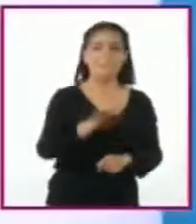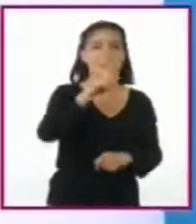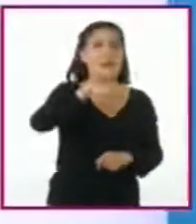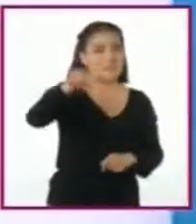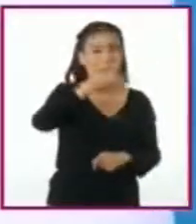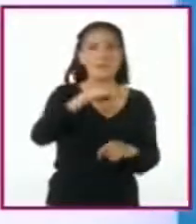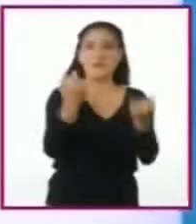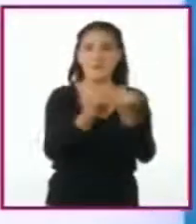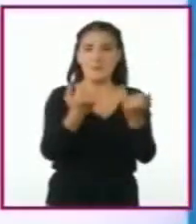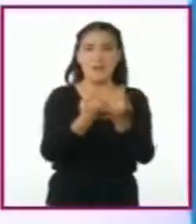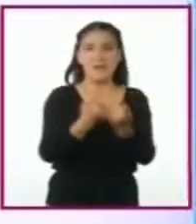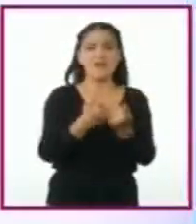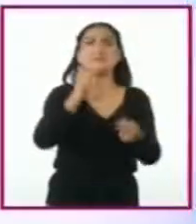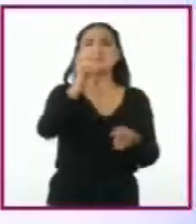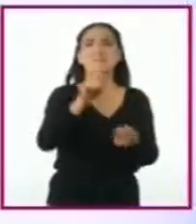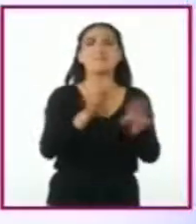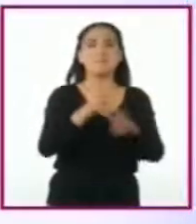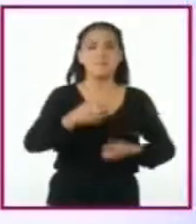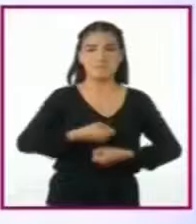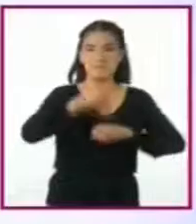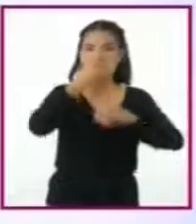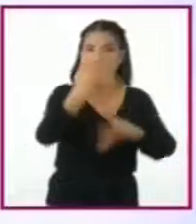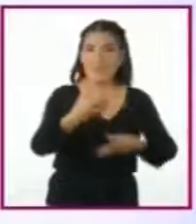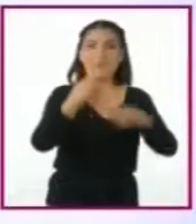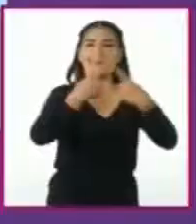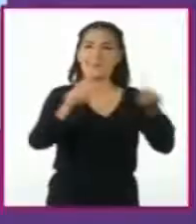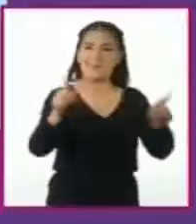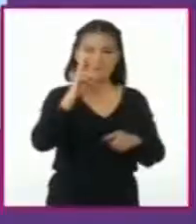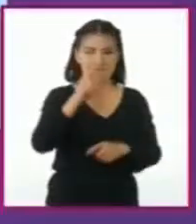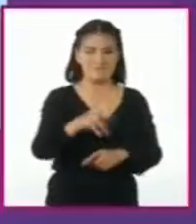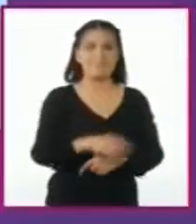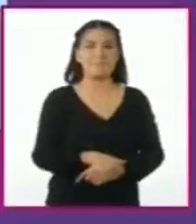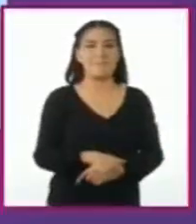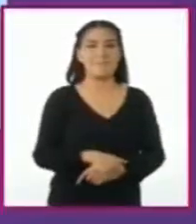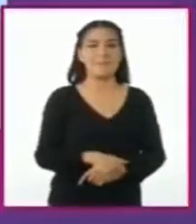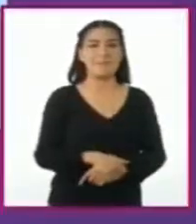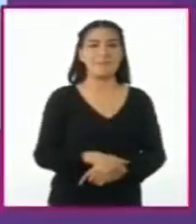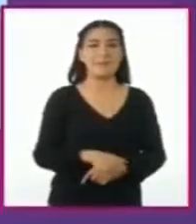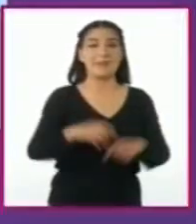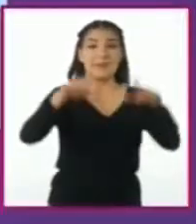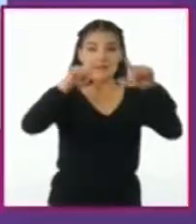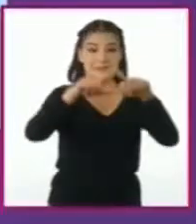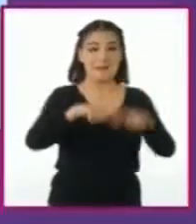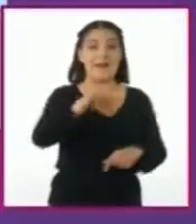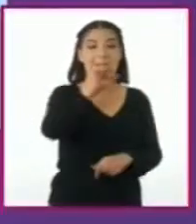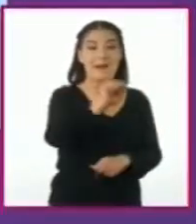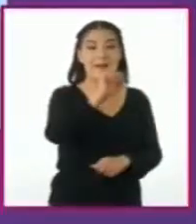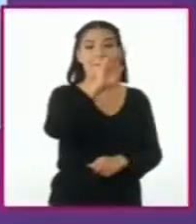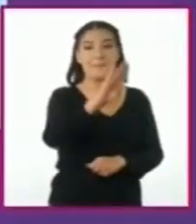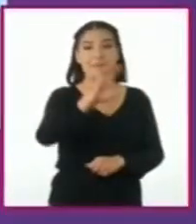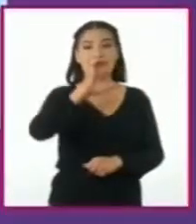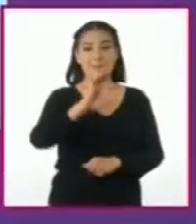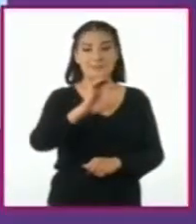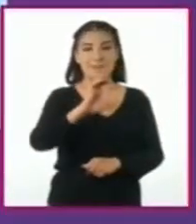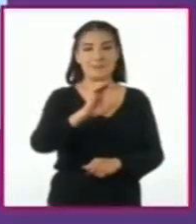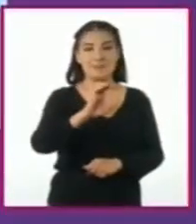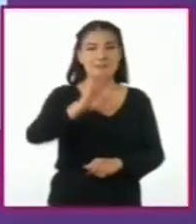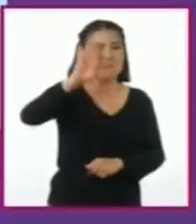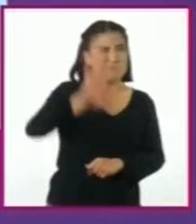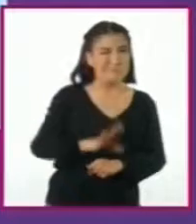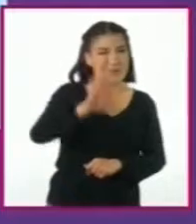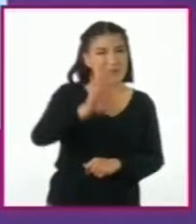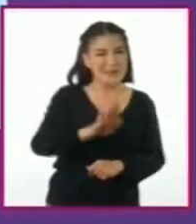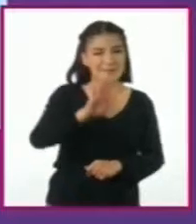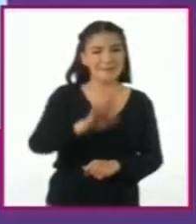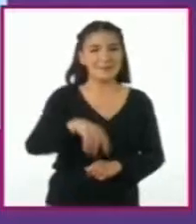lo cual expresamos de la siguiente manera. El triángulo ABC es semejante